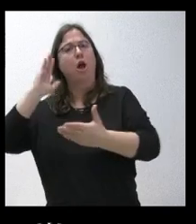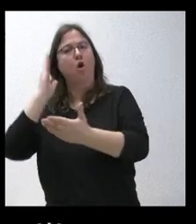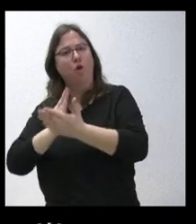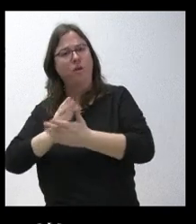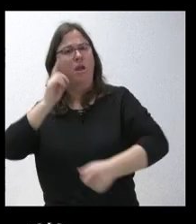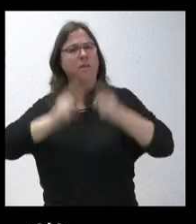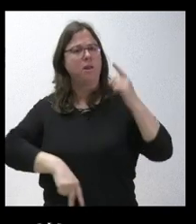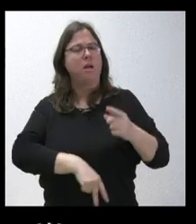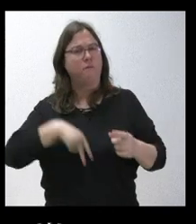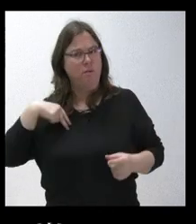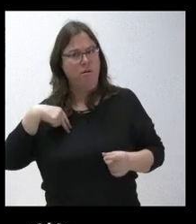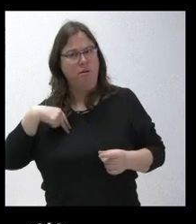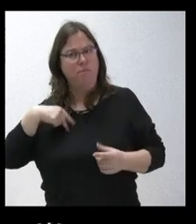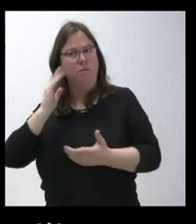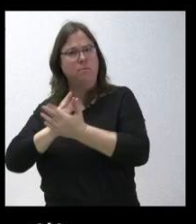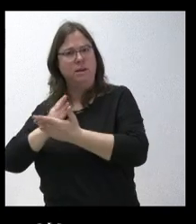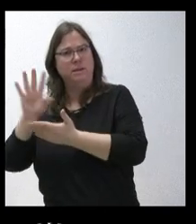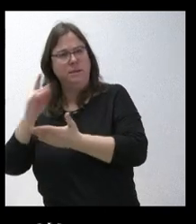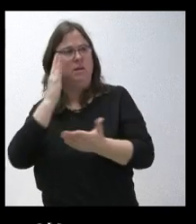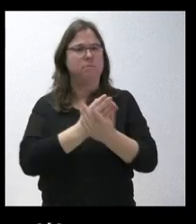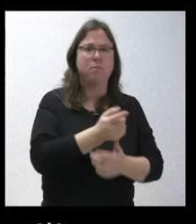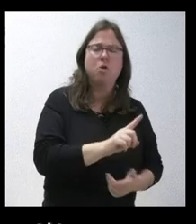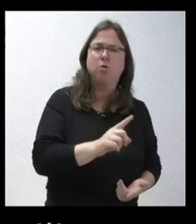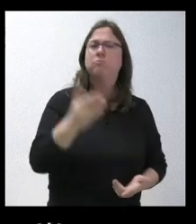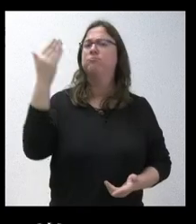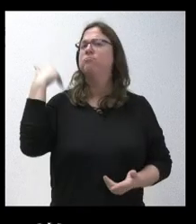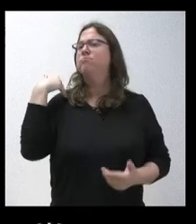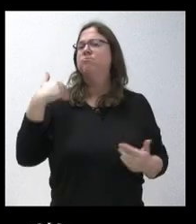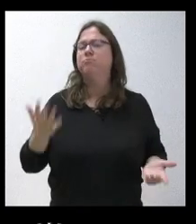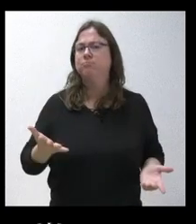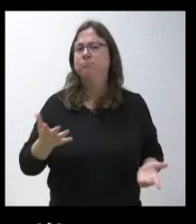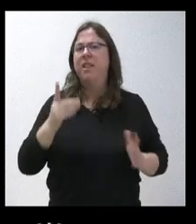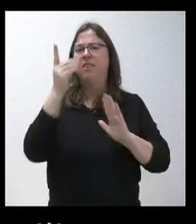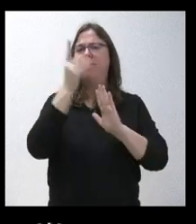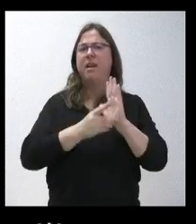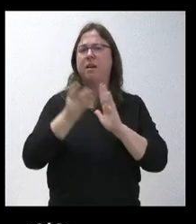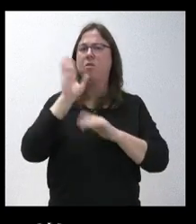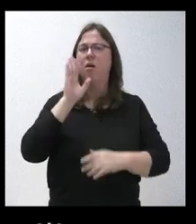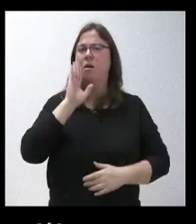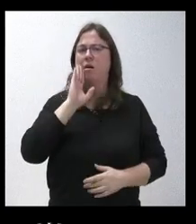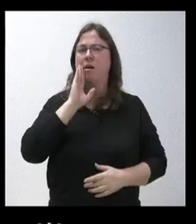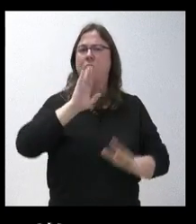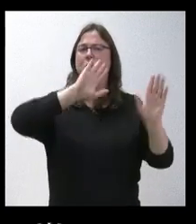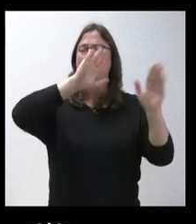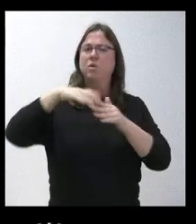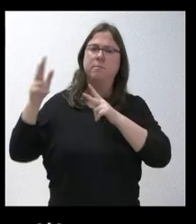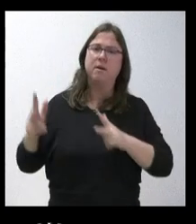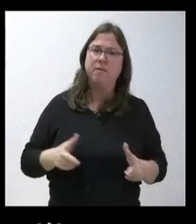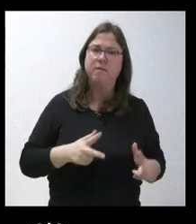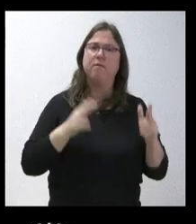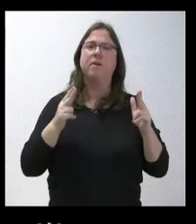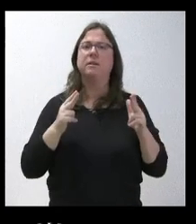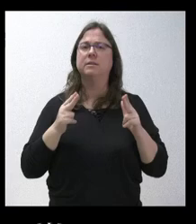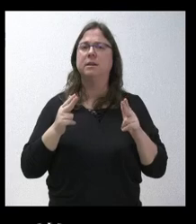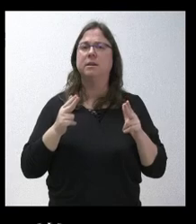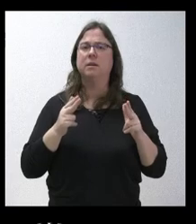franquista que por otro lado se producía en el anterior decreto H que se hizo en la última fase de de la legislatura